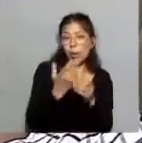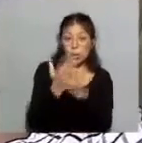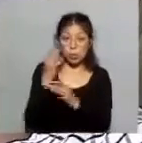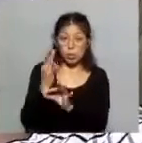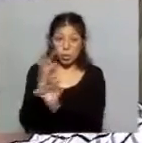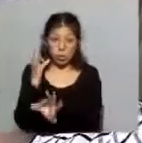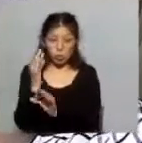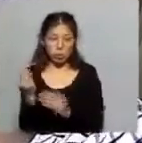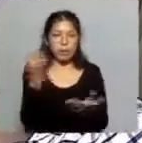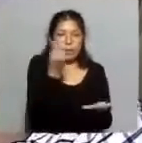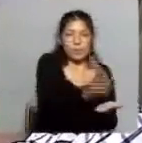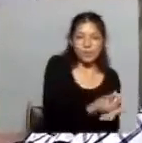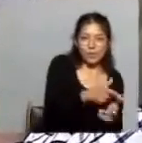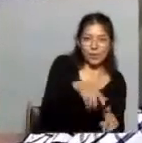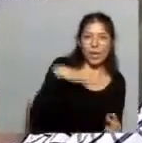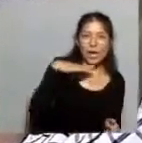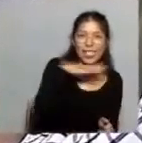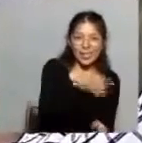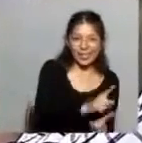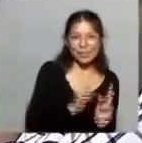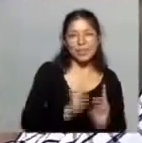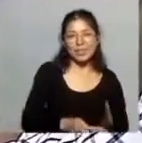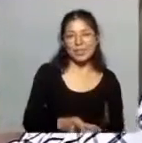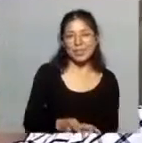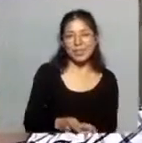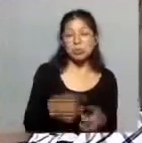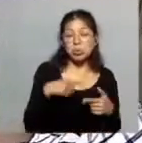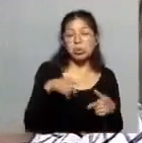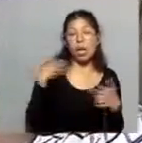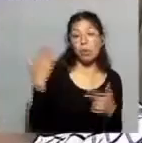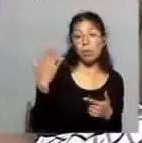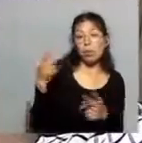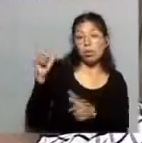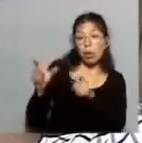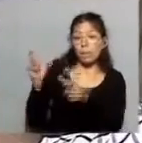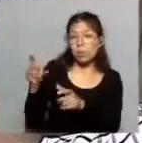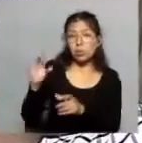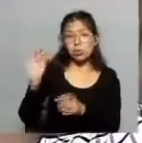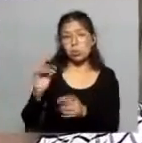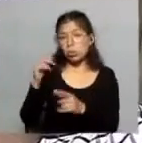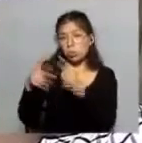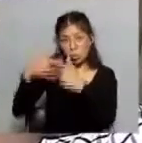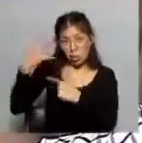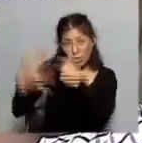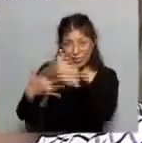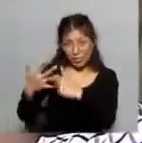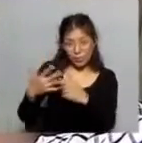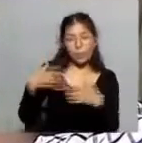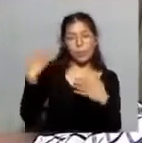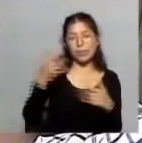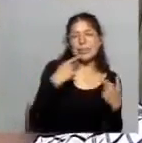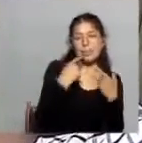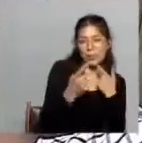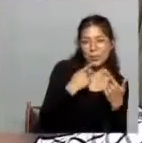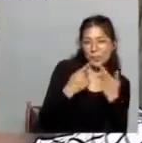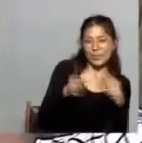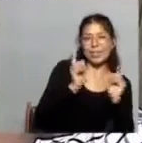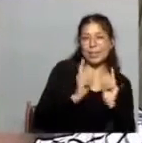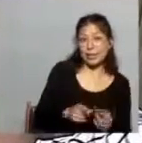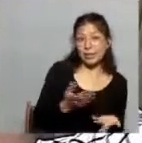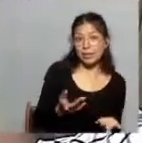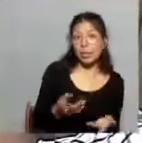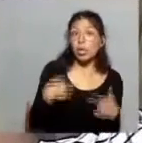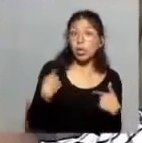recepcionar también todas las inquietudes que tengan así que bueno es una una oportunidad que tiene que